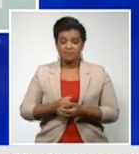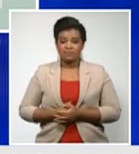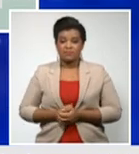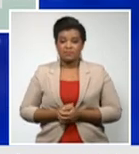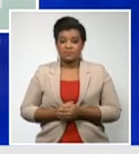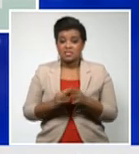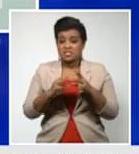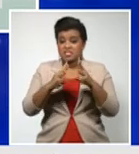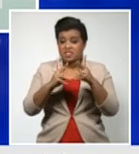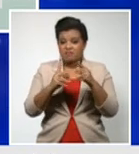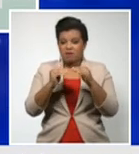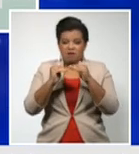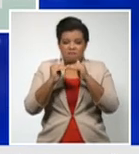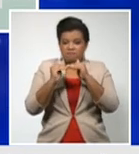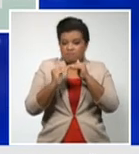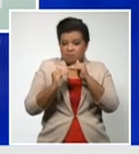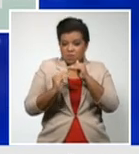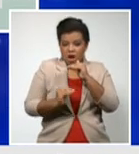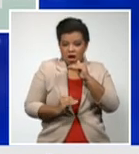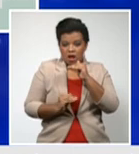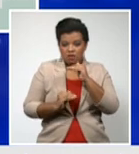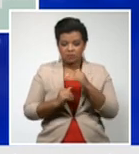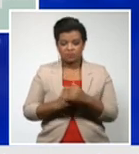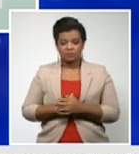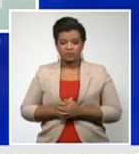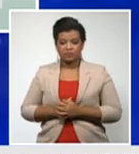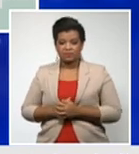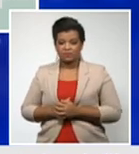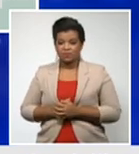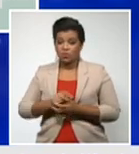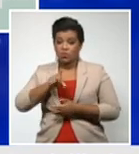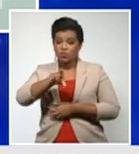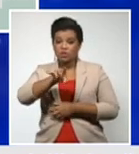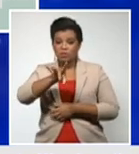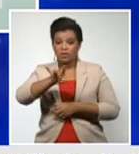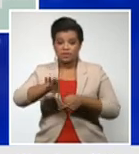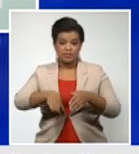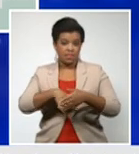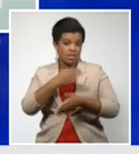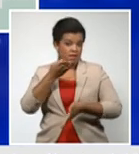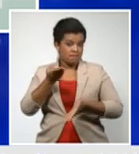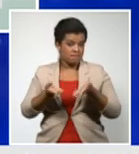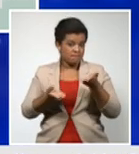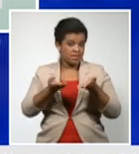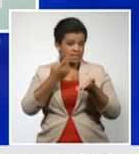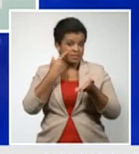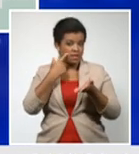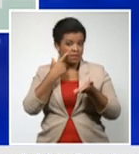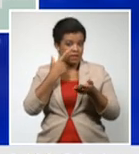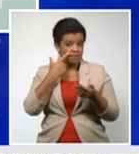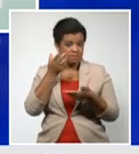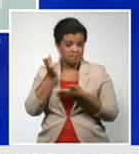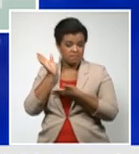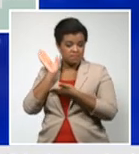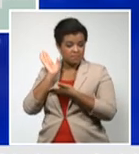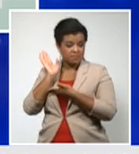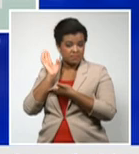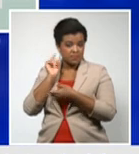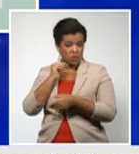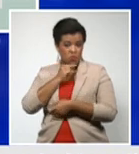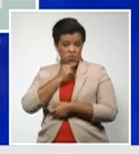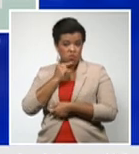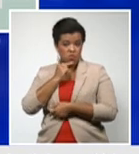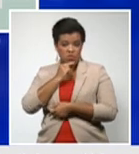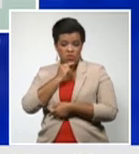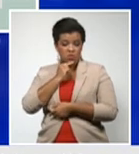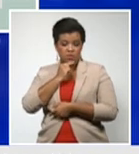más baja de los últimos 15 días. Ahí ustedes pueden ver la torre esa